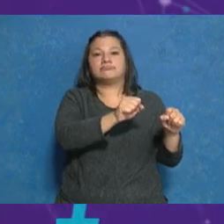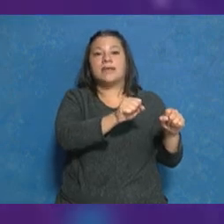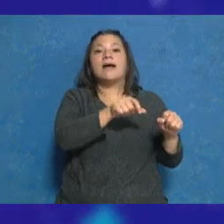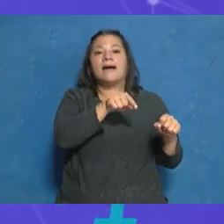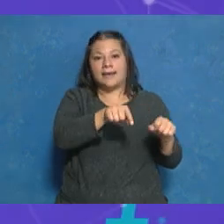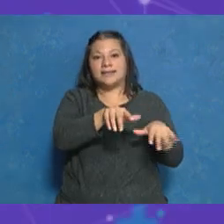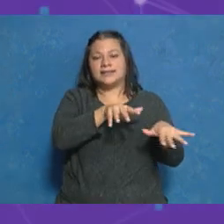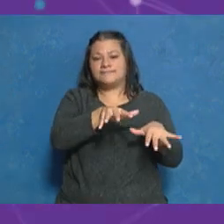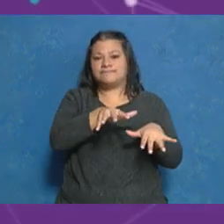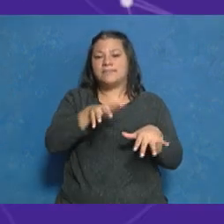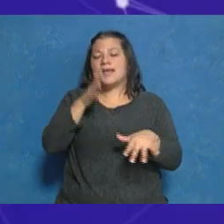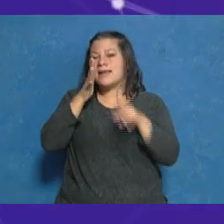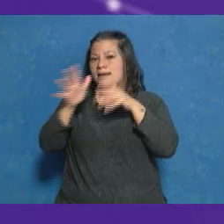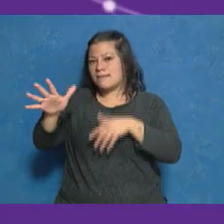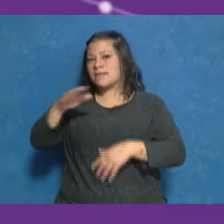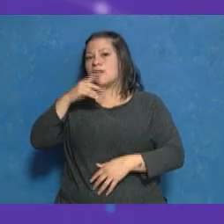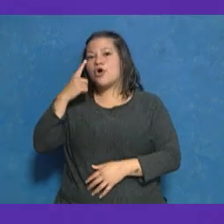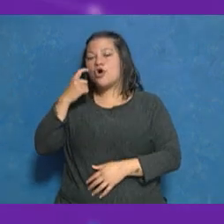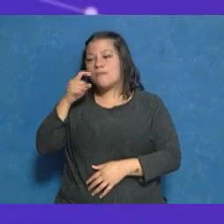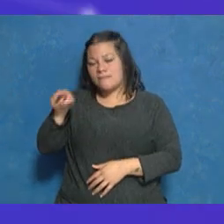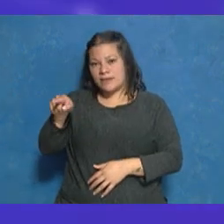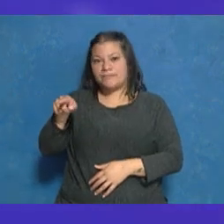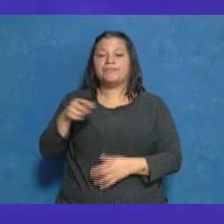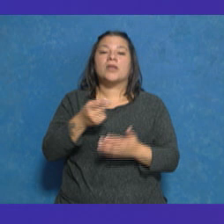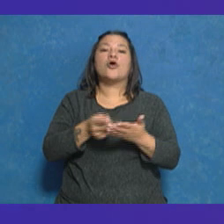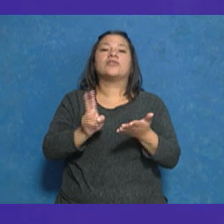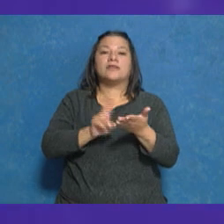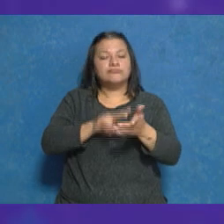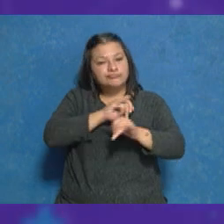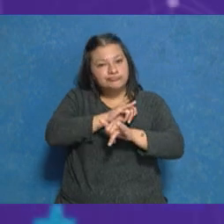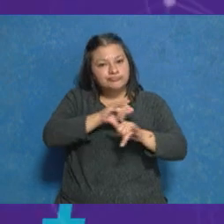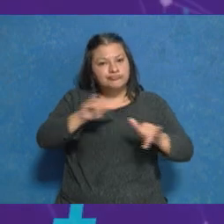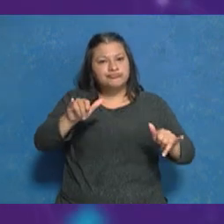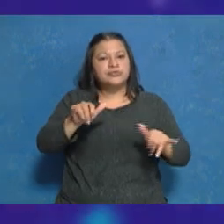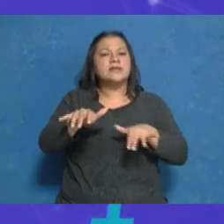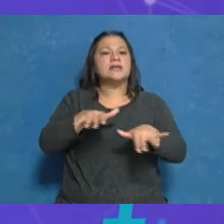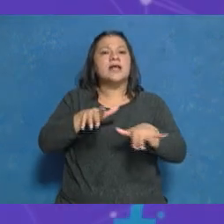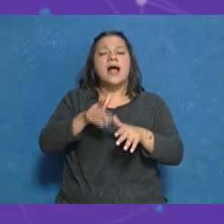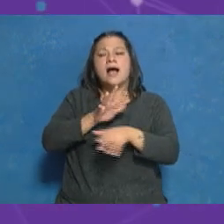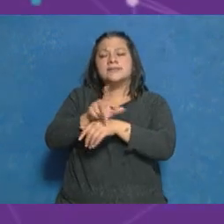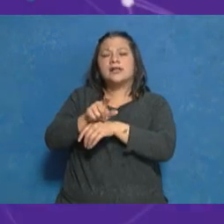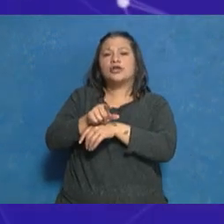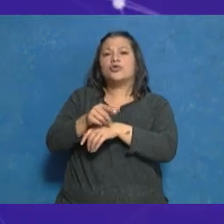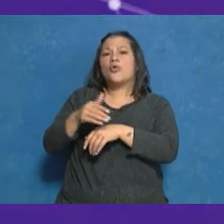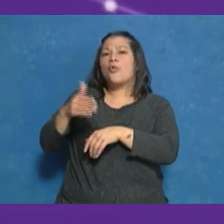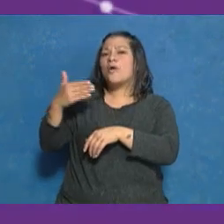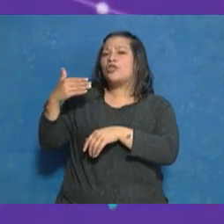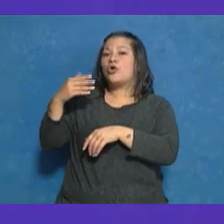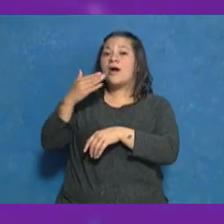resultó gravemente lesionado Juan Villanueva. Y aquí reiteran la información, el hecho ocurrió el 10 de abril de 2022